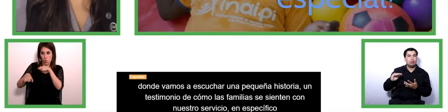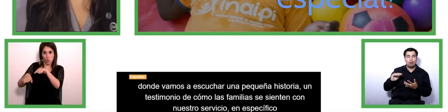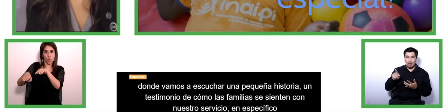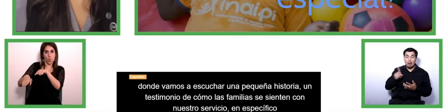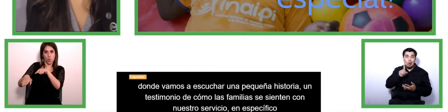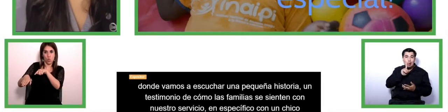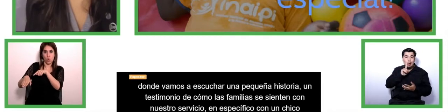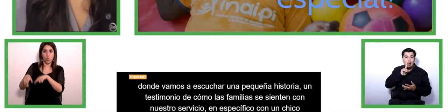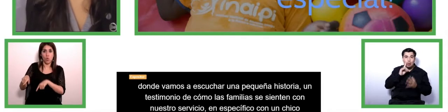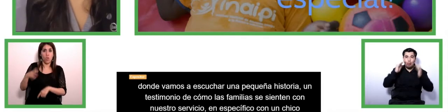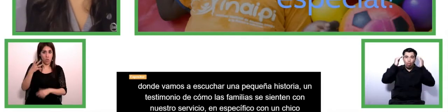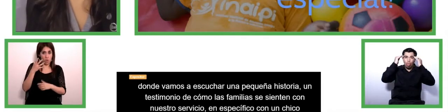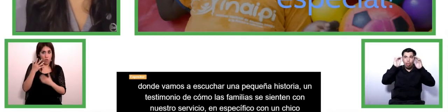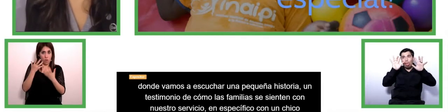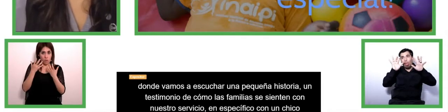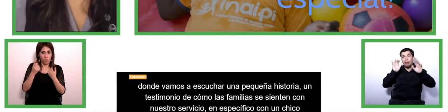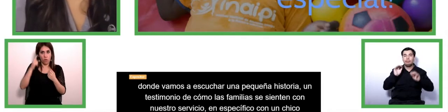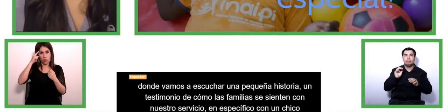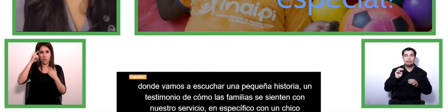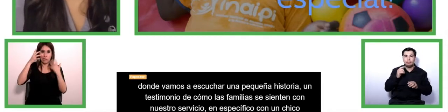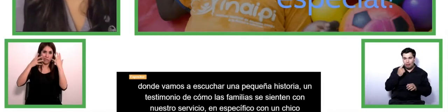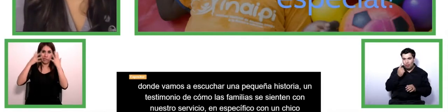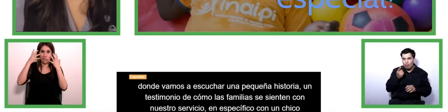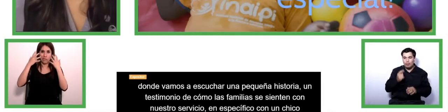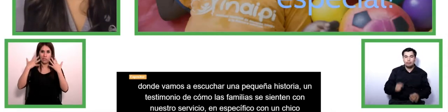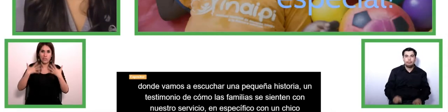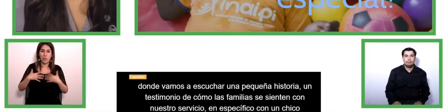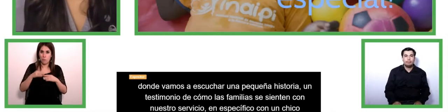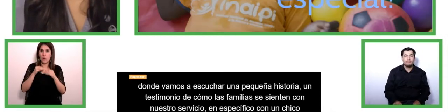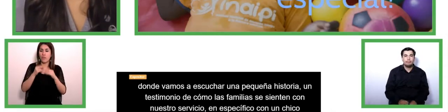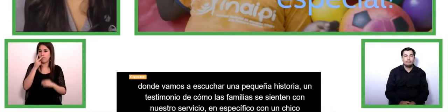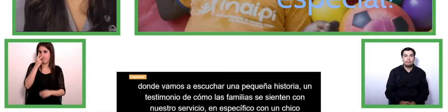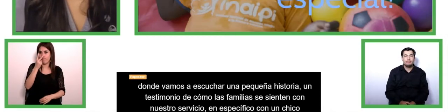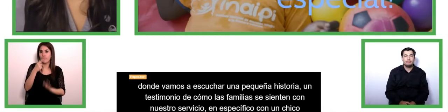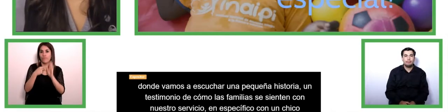con condición de parálisis cerebral infantil.